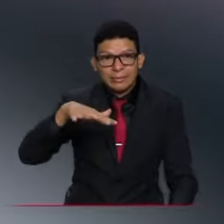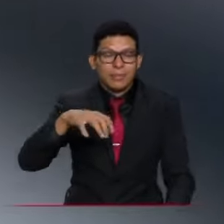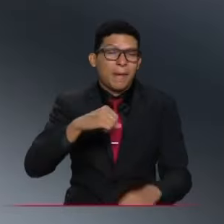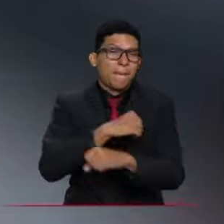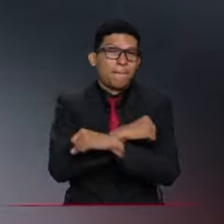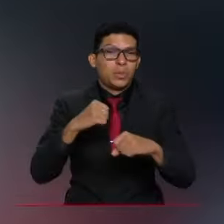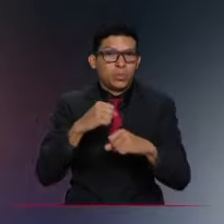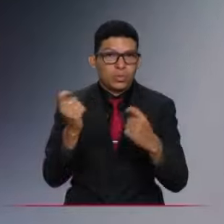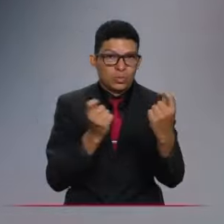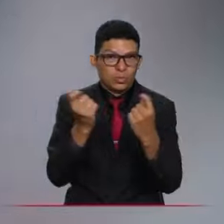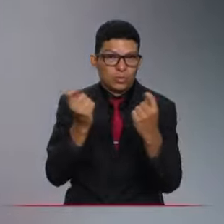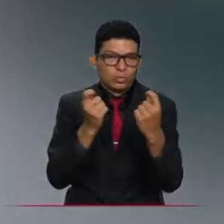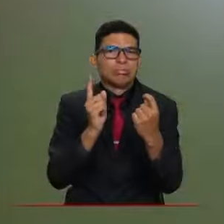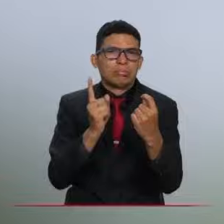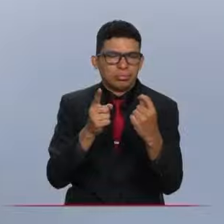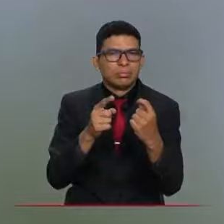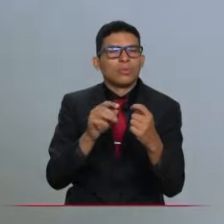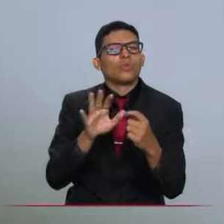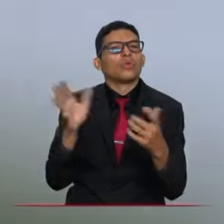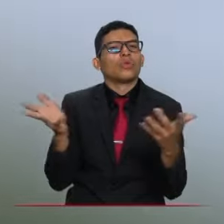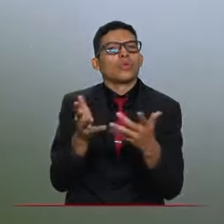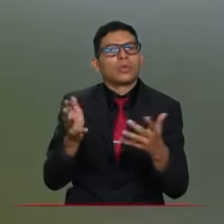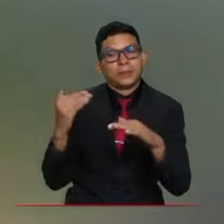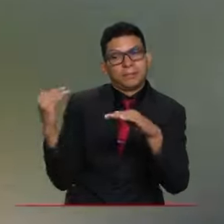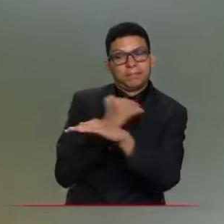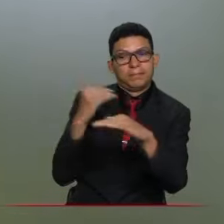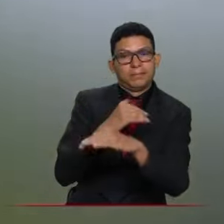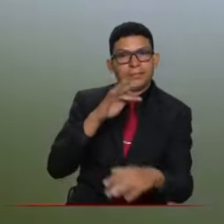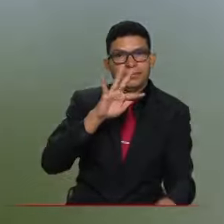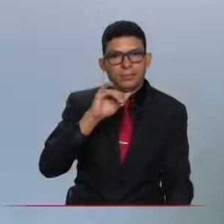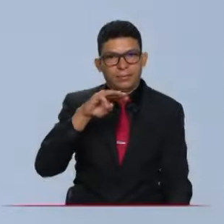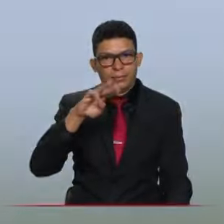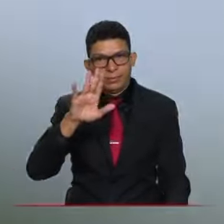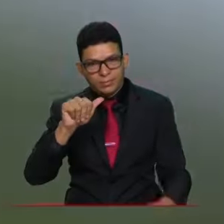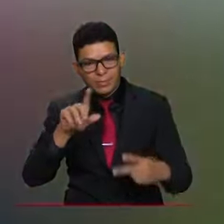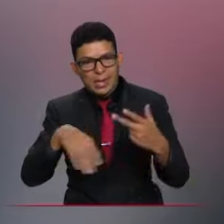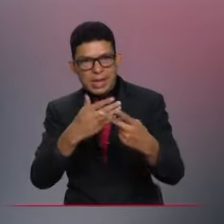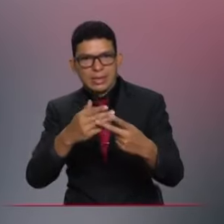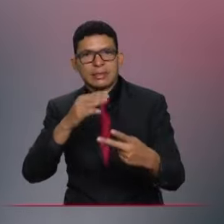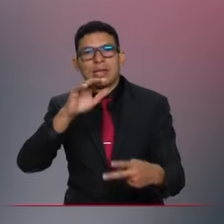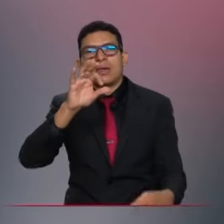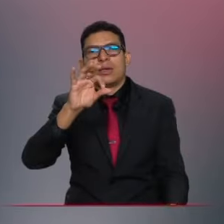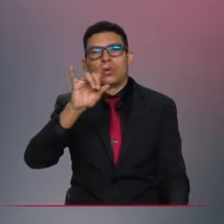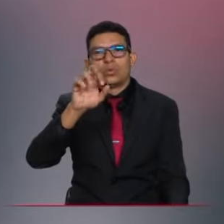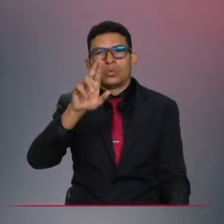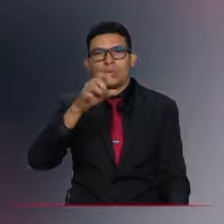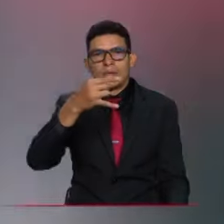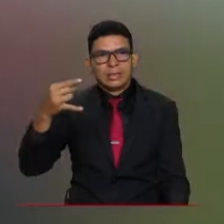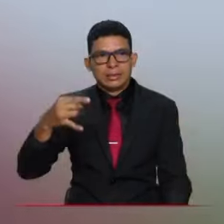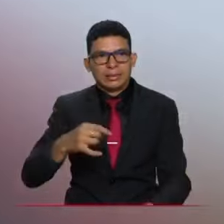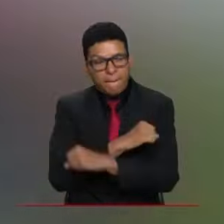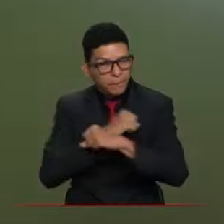detonación controlada de un artefacto explosivo en la vía que de Timba conduce a Suárez.